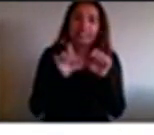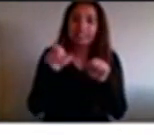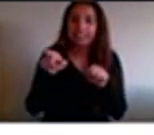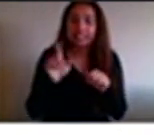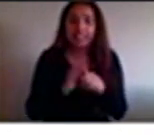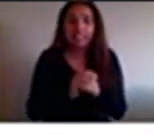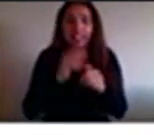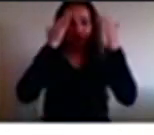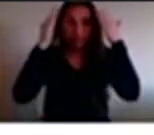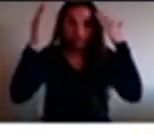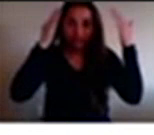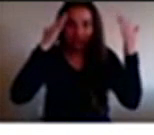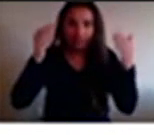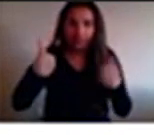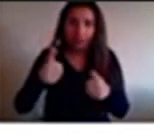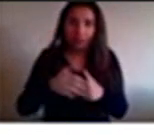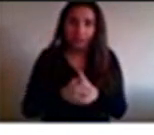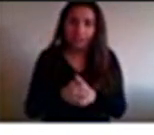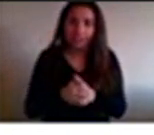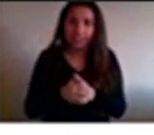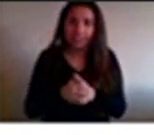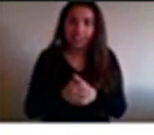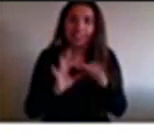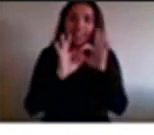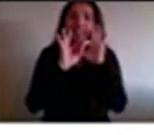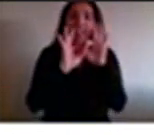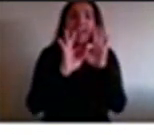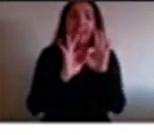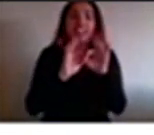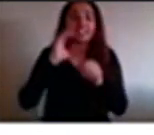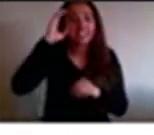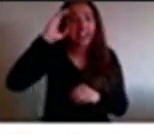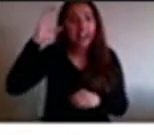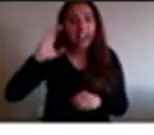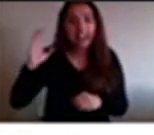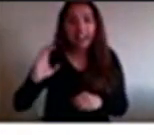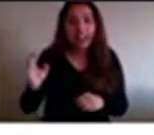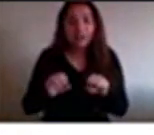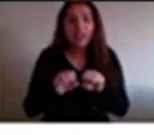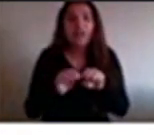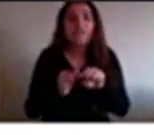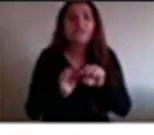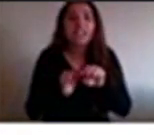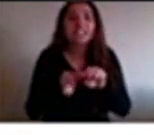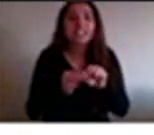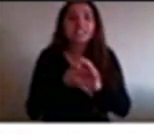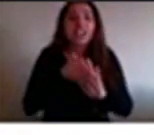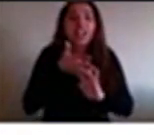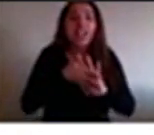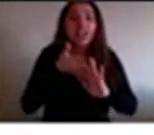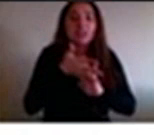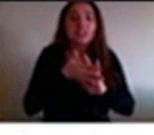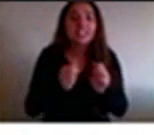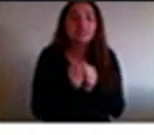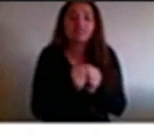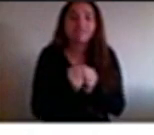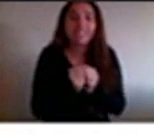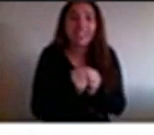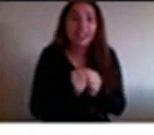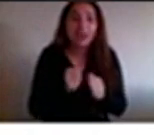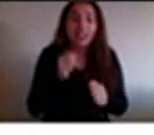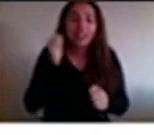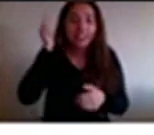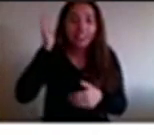link. Quiero agradecer, sí, también a Claudia Fernández, nuestra facilitadora de lengua de señas, que nos estuvo acompañando toda